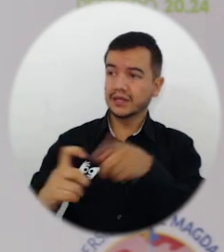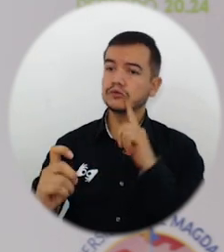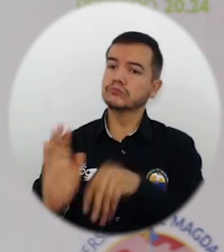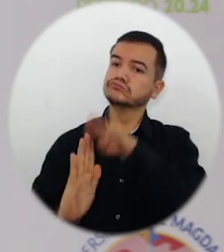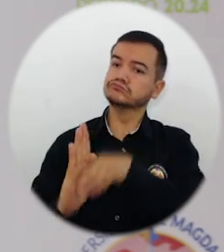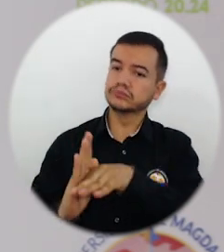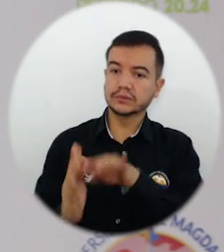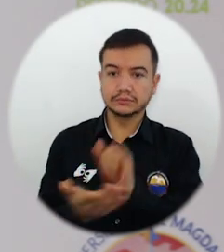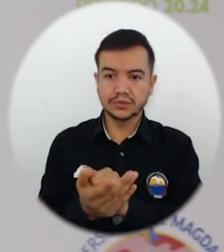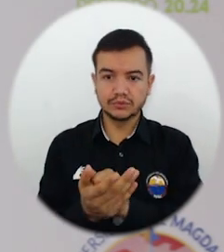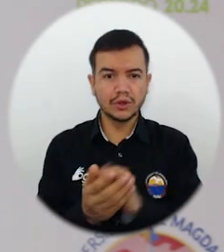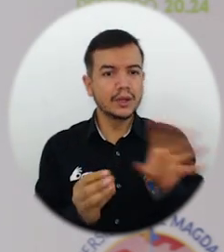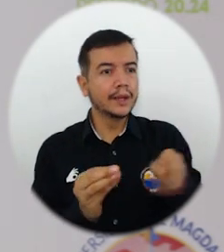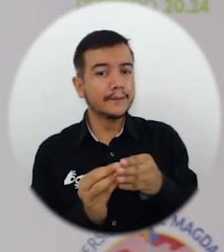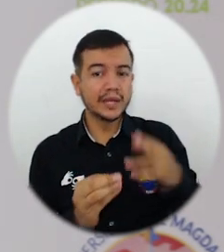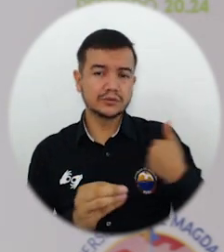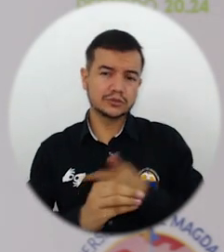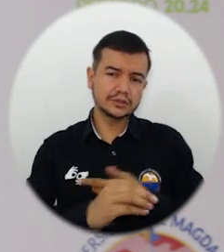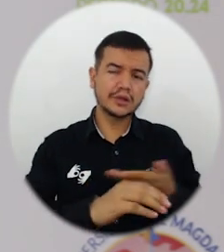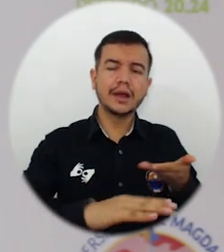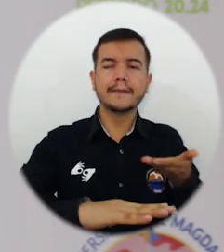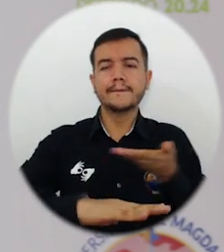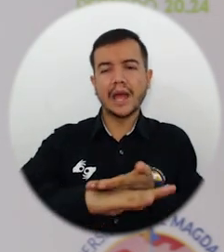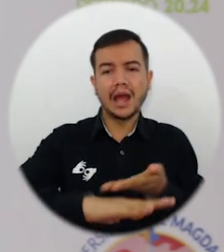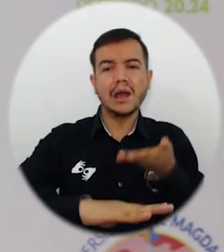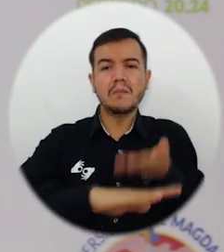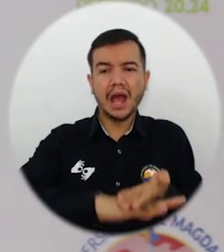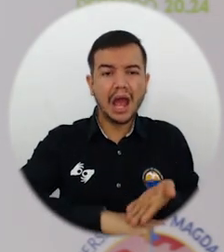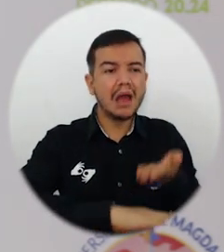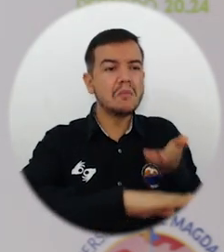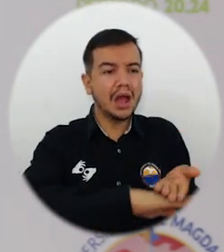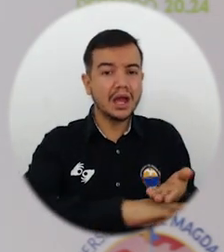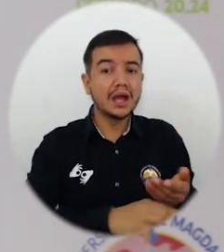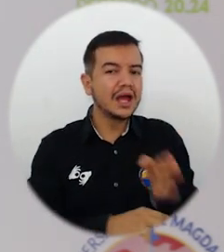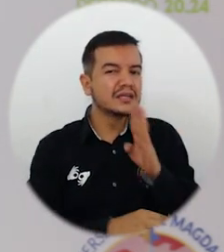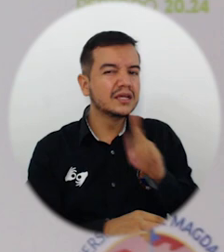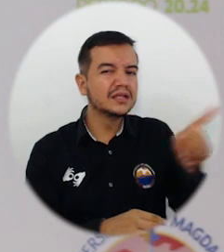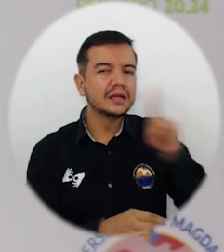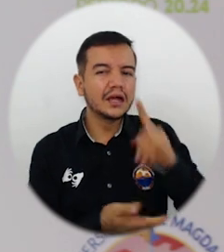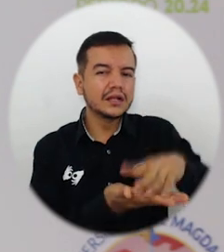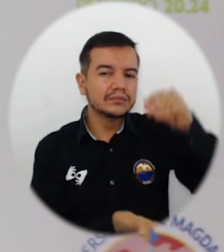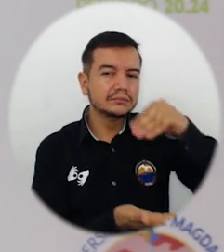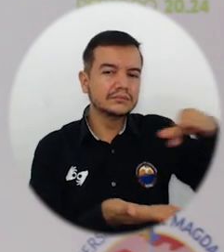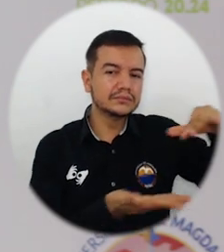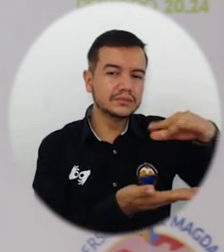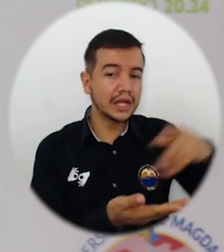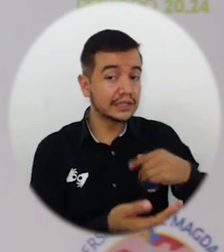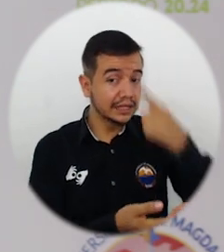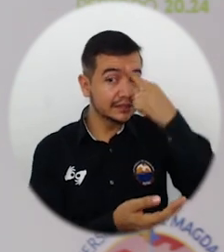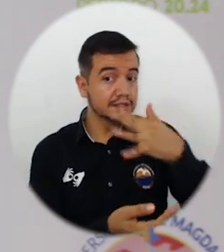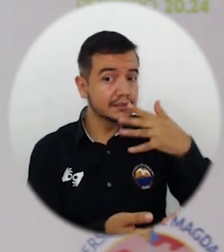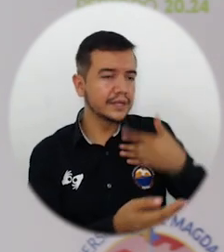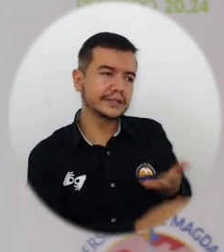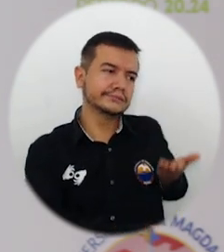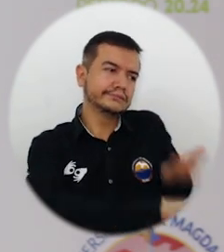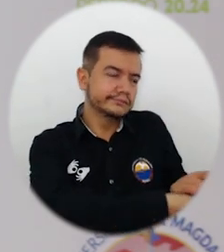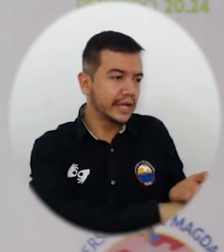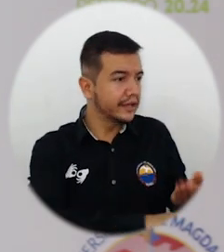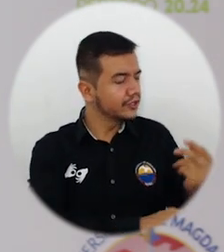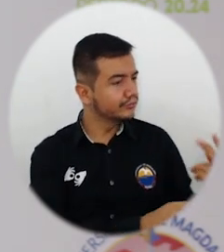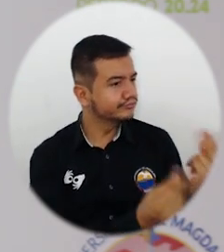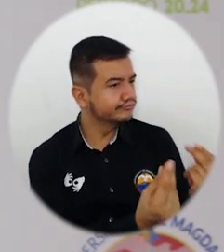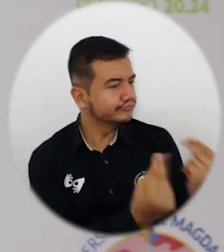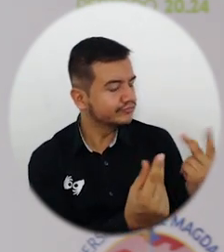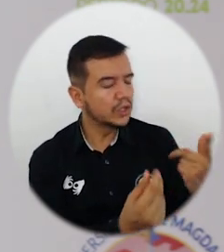las incontables solicitudes que hicimos, 4 al Distrito de Santa Marta el año pasado, 3 en este, que nos llevaron a interponer una acción